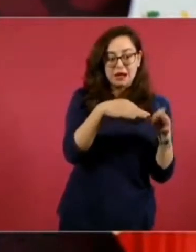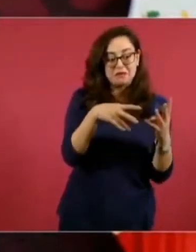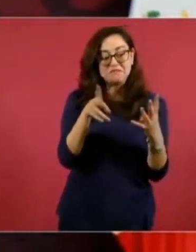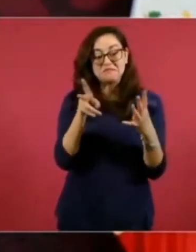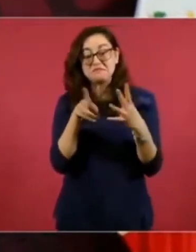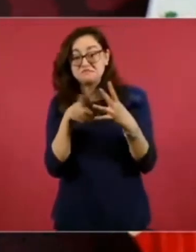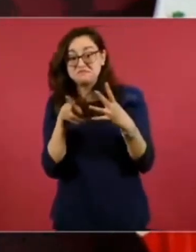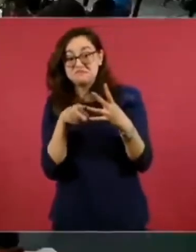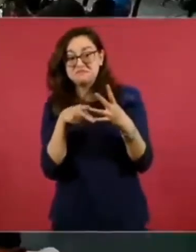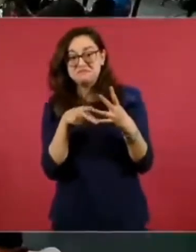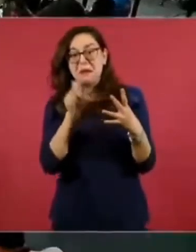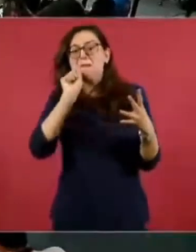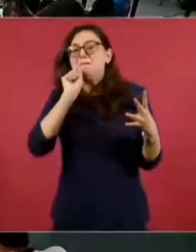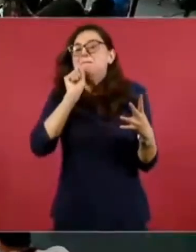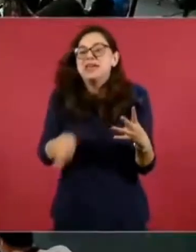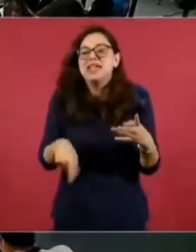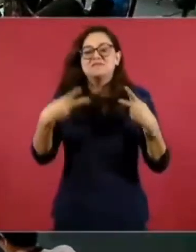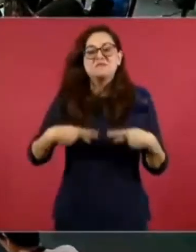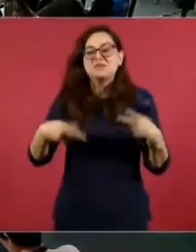hasta